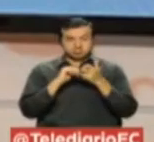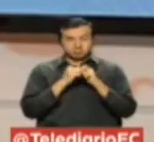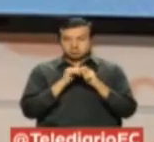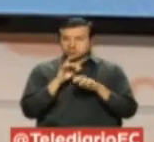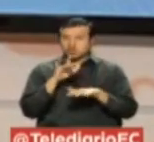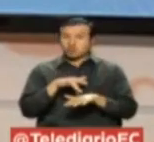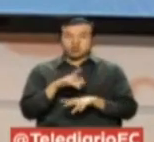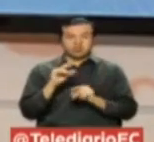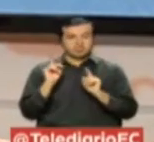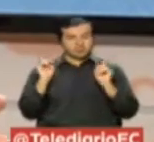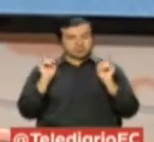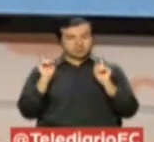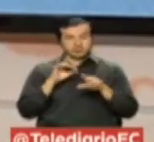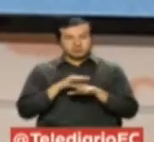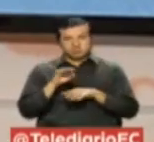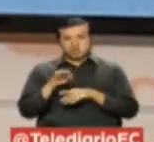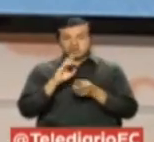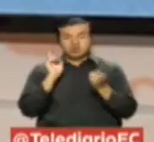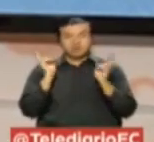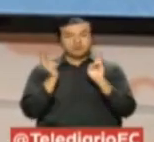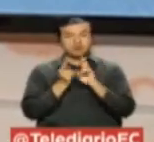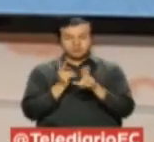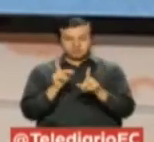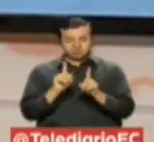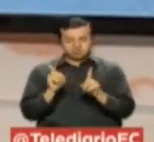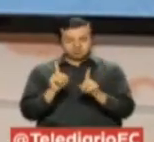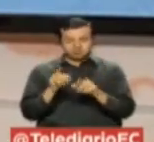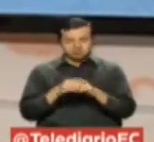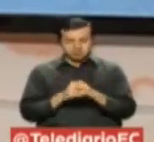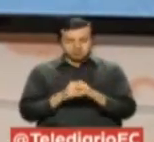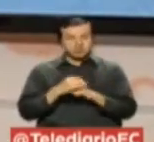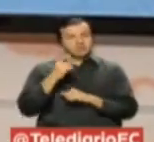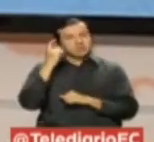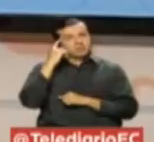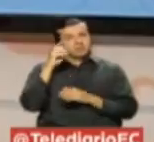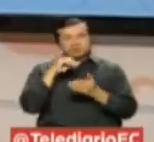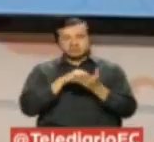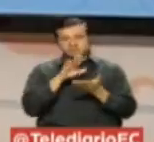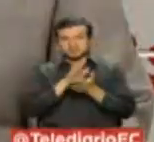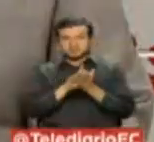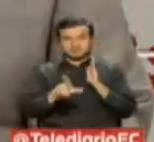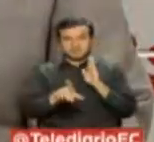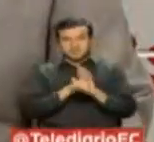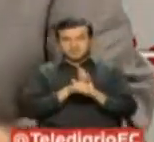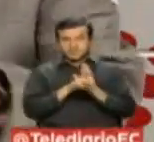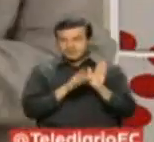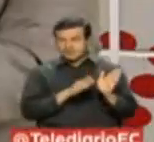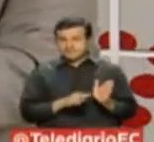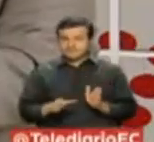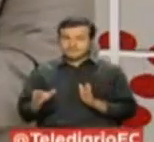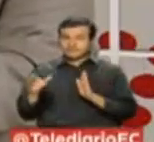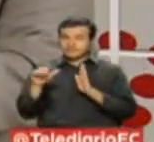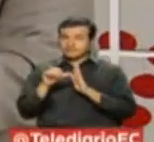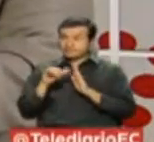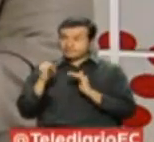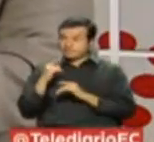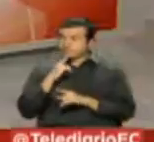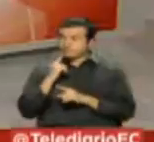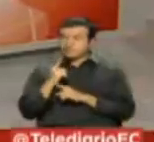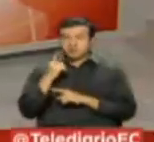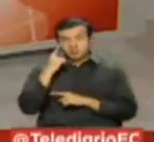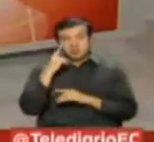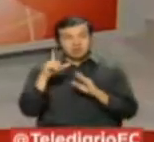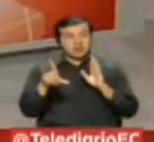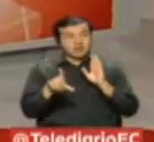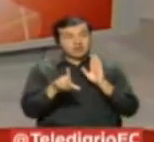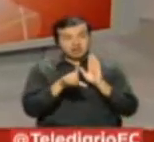para una una reforma en ese sentido usted está vivo está la ley el artículo es el espíritu ese